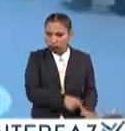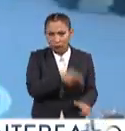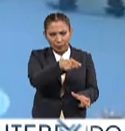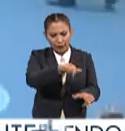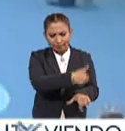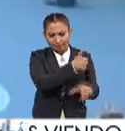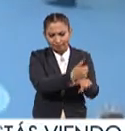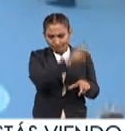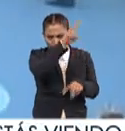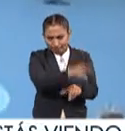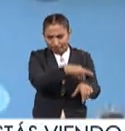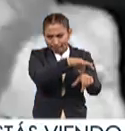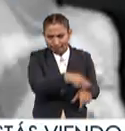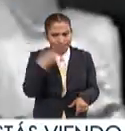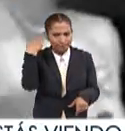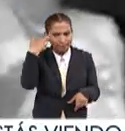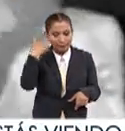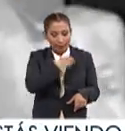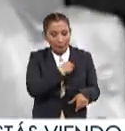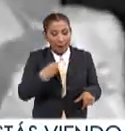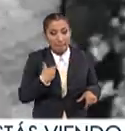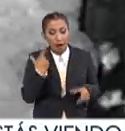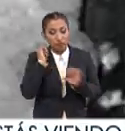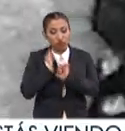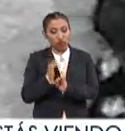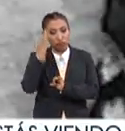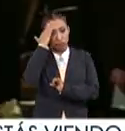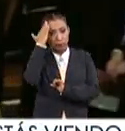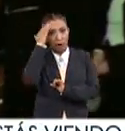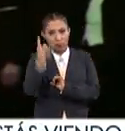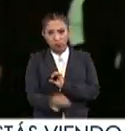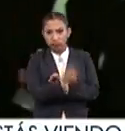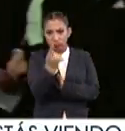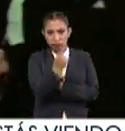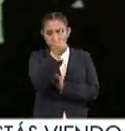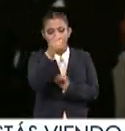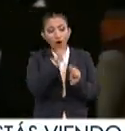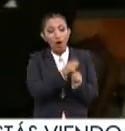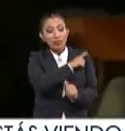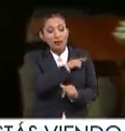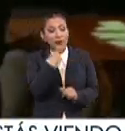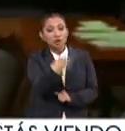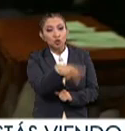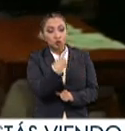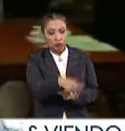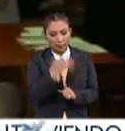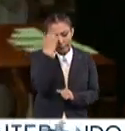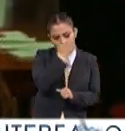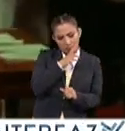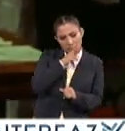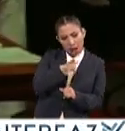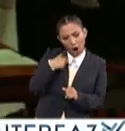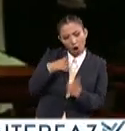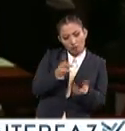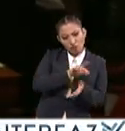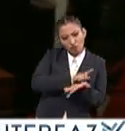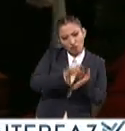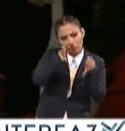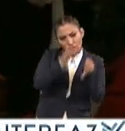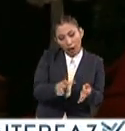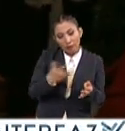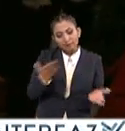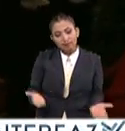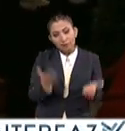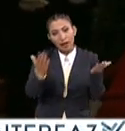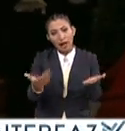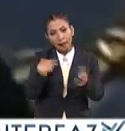de creación real cuyos miembros ocupan el cargo de manera vitalicia, con el deber principal de mejorar la pureza, el